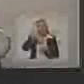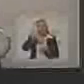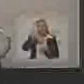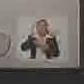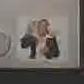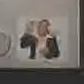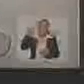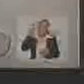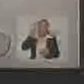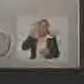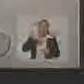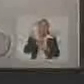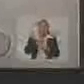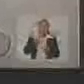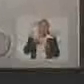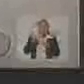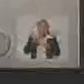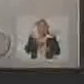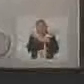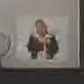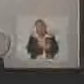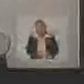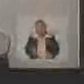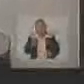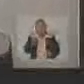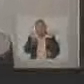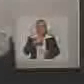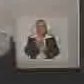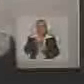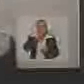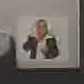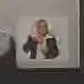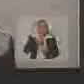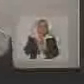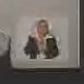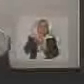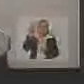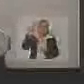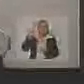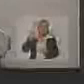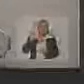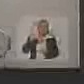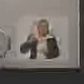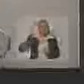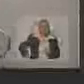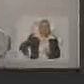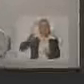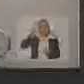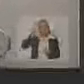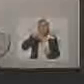experiencia profesional me avala. 20 años en el servicio público y 6 de ellos en la delegación